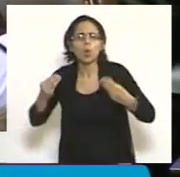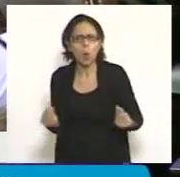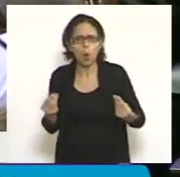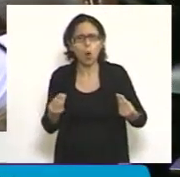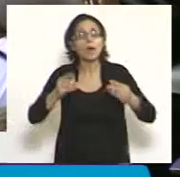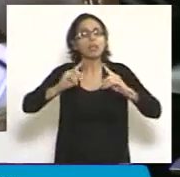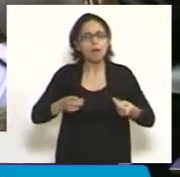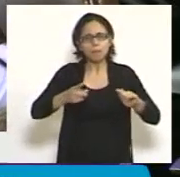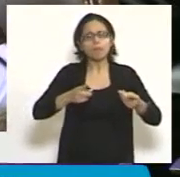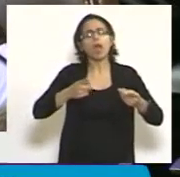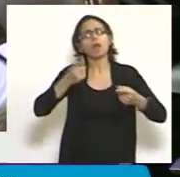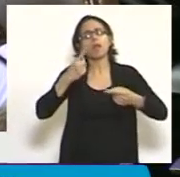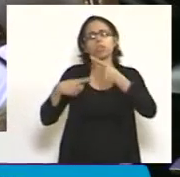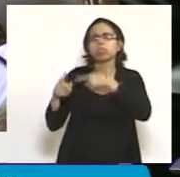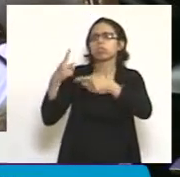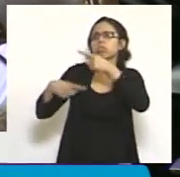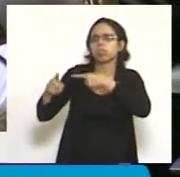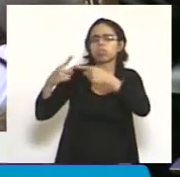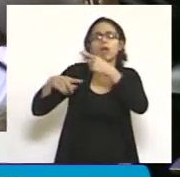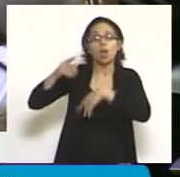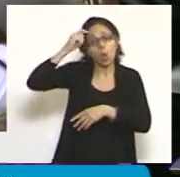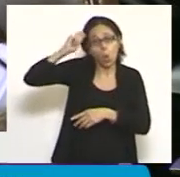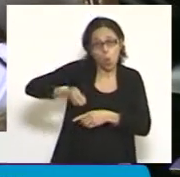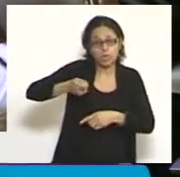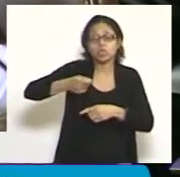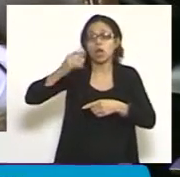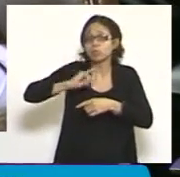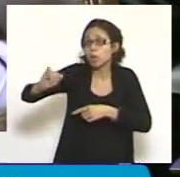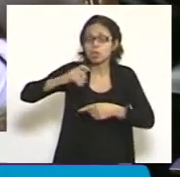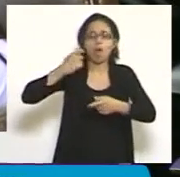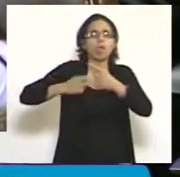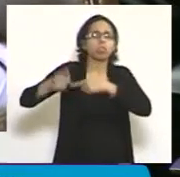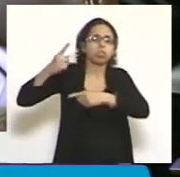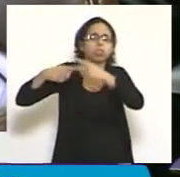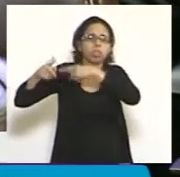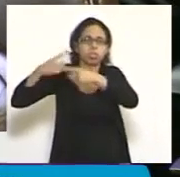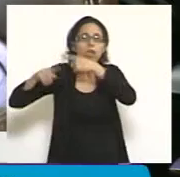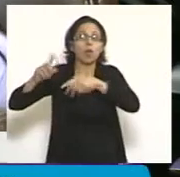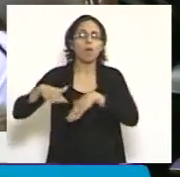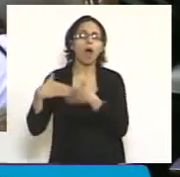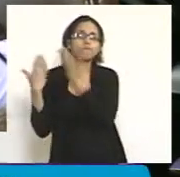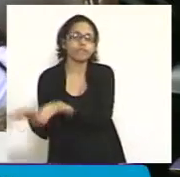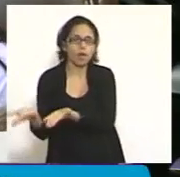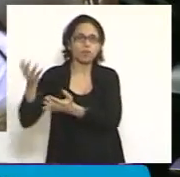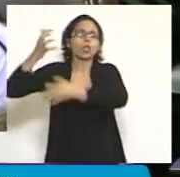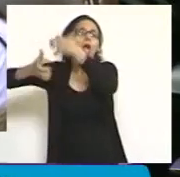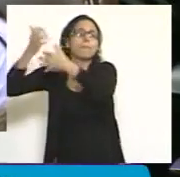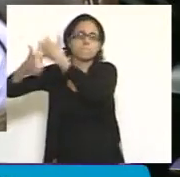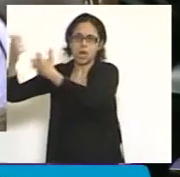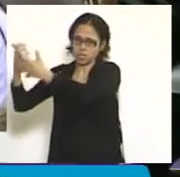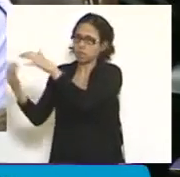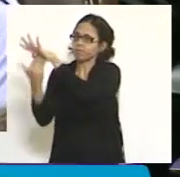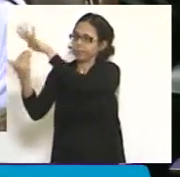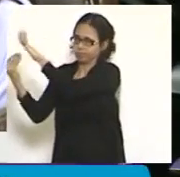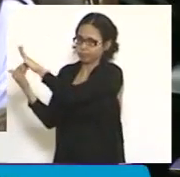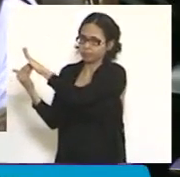roscas judiciales que también las hay y que favorecen a las corporaciones por sobre los intereses